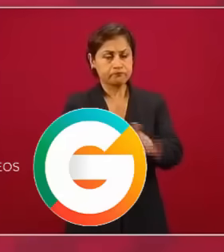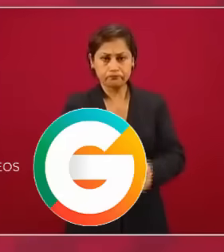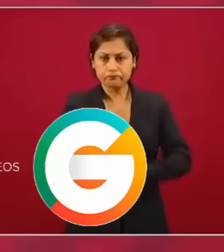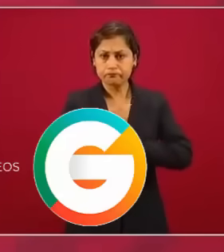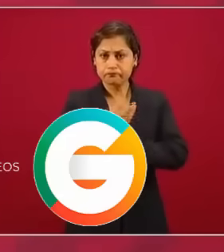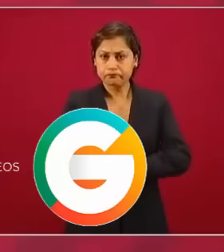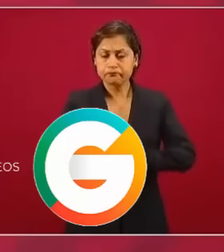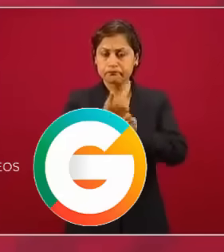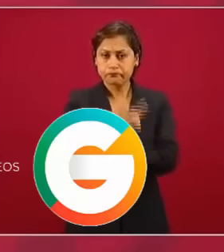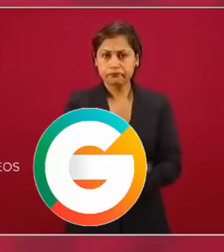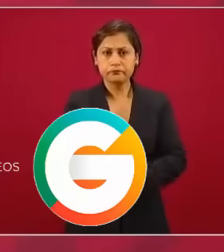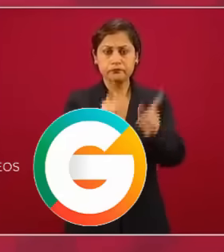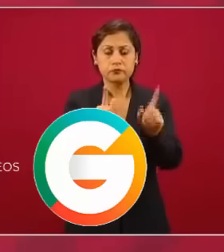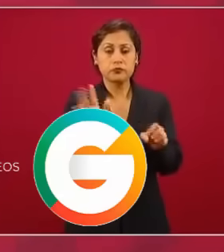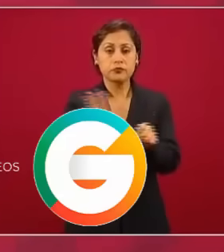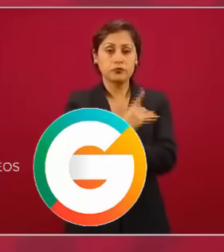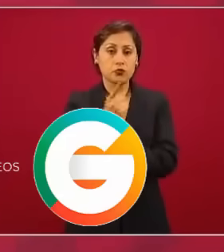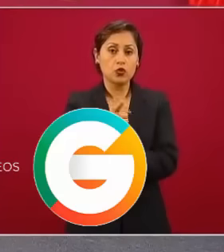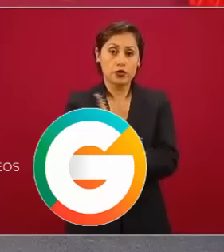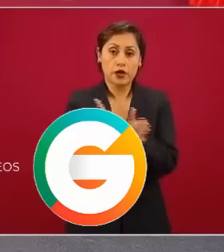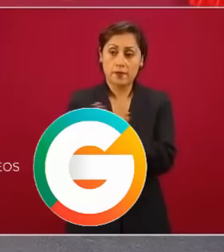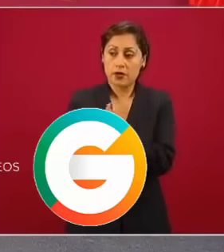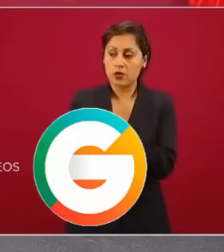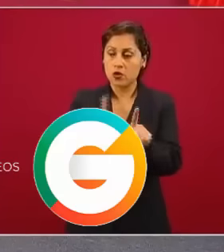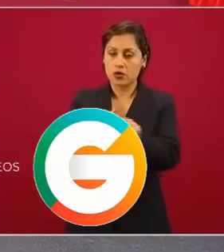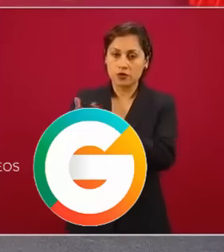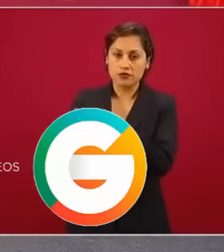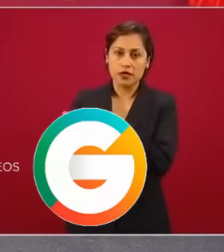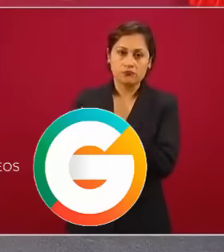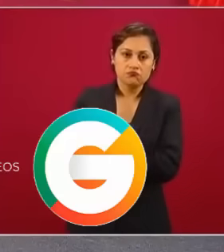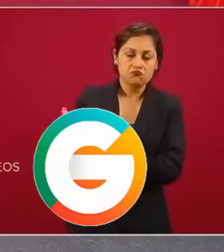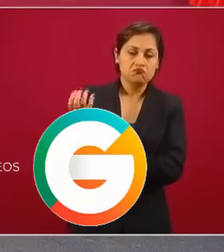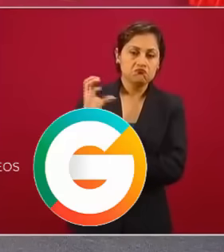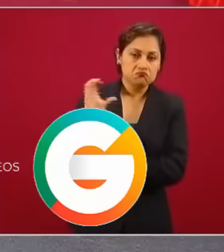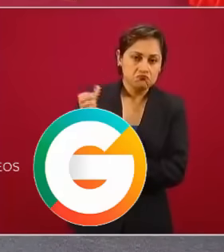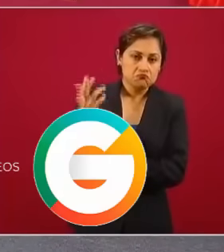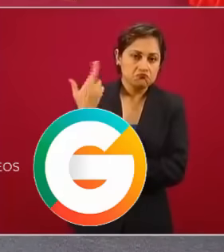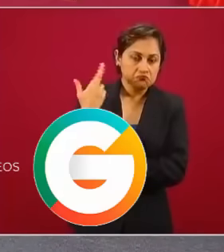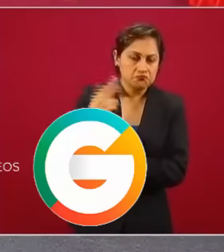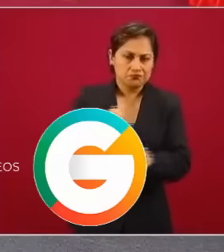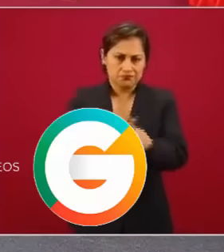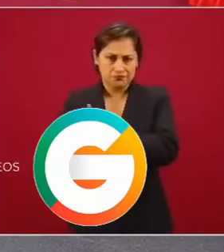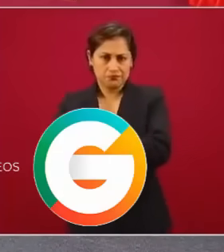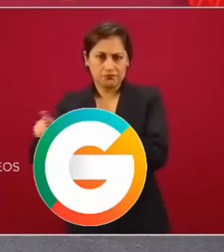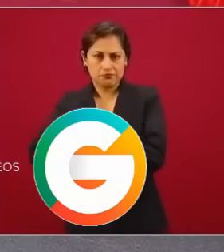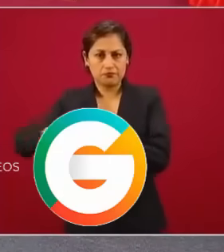porque también en los medios de información, no todos, pero hay muchos que están